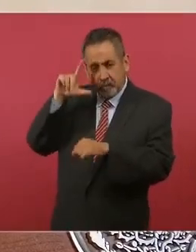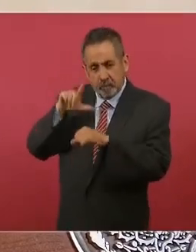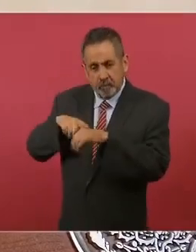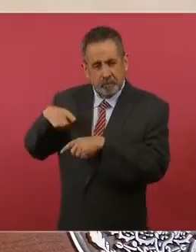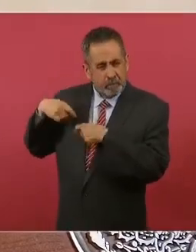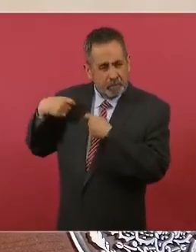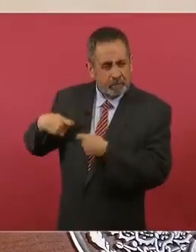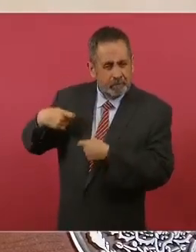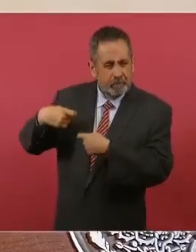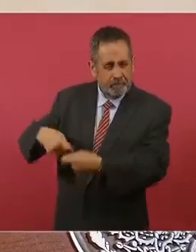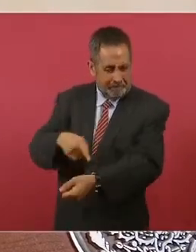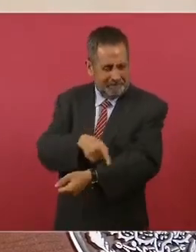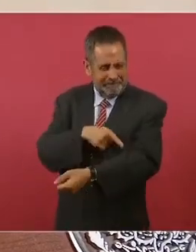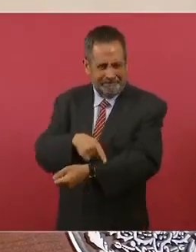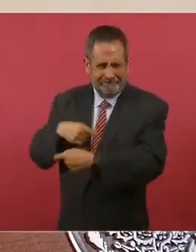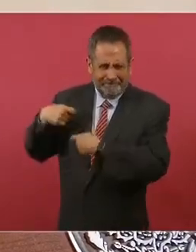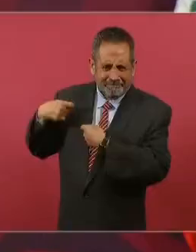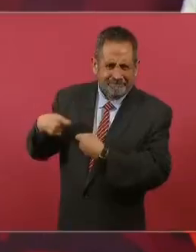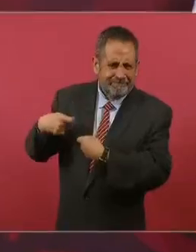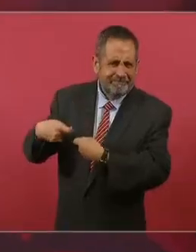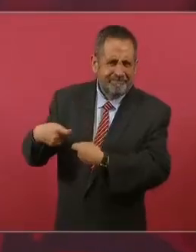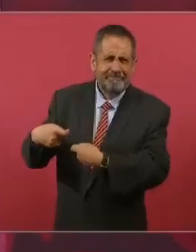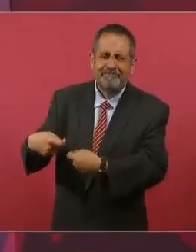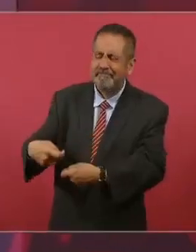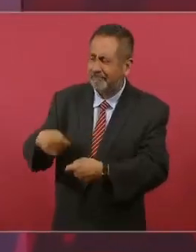cultural. Por eso cuando